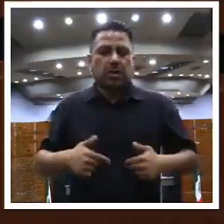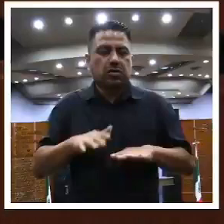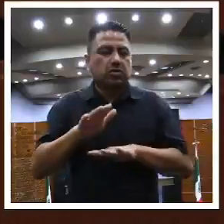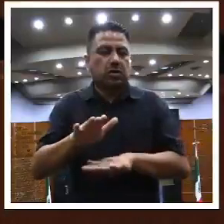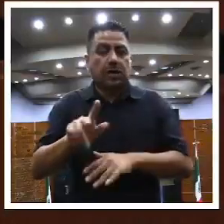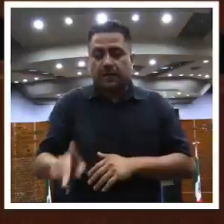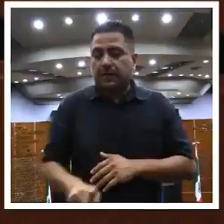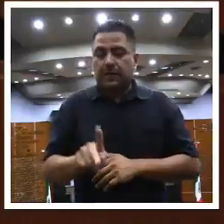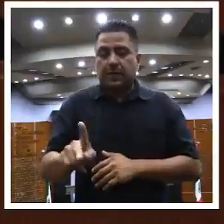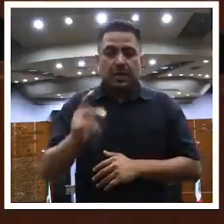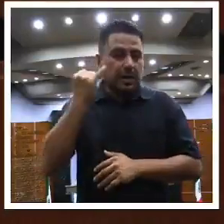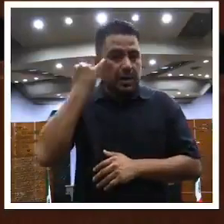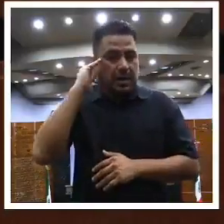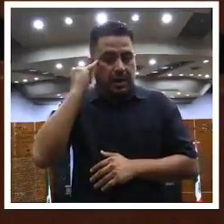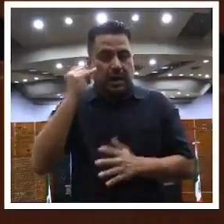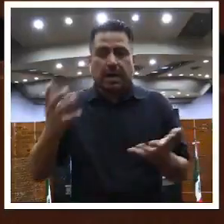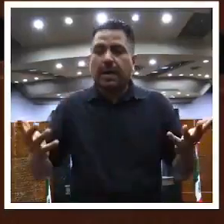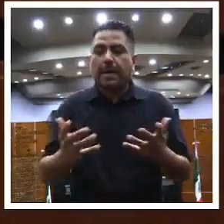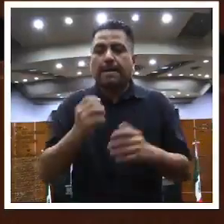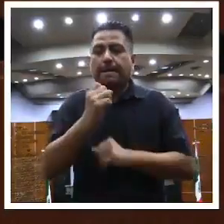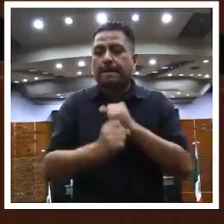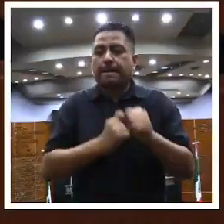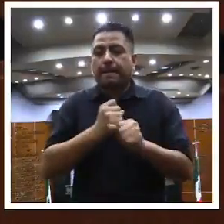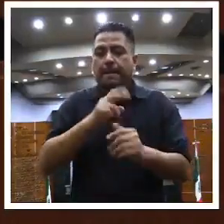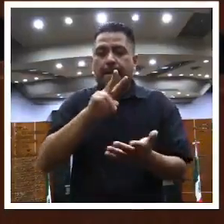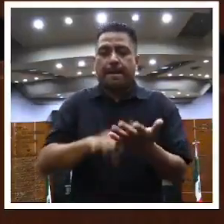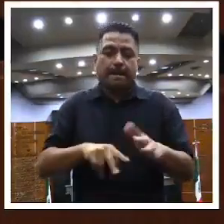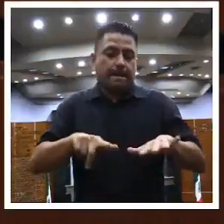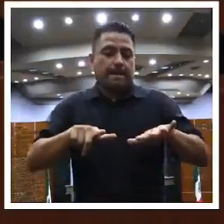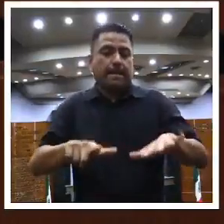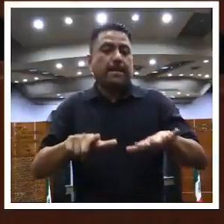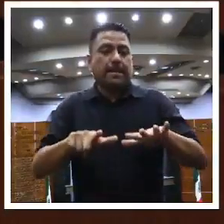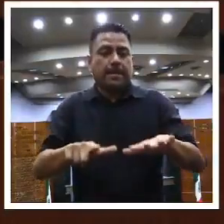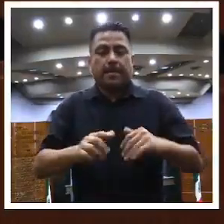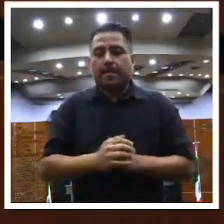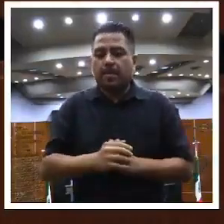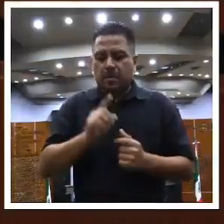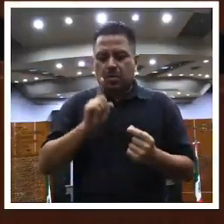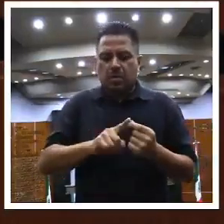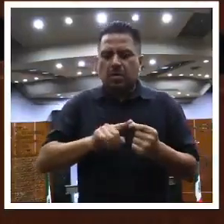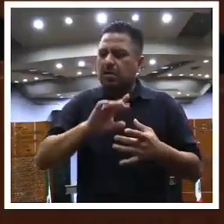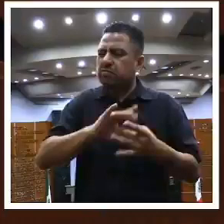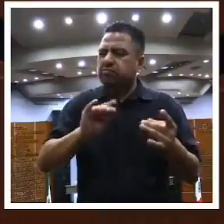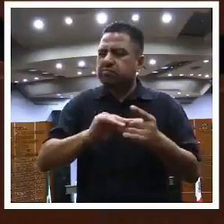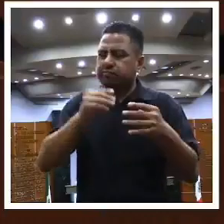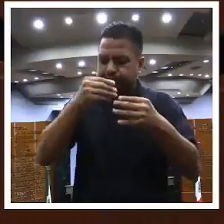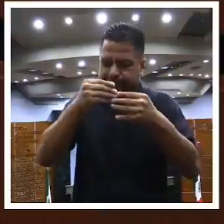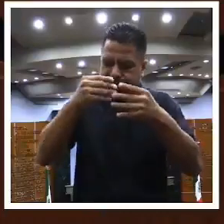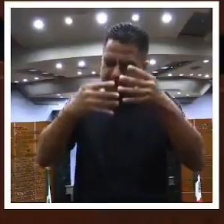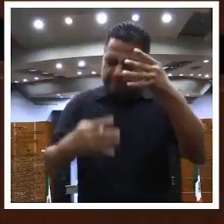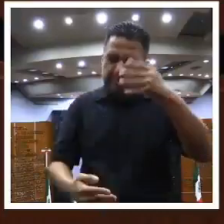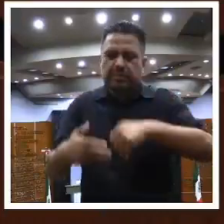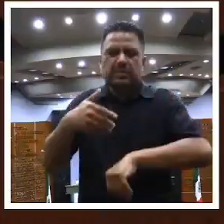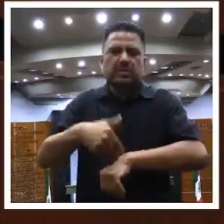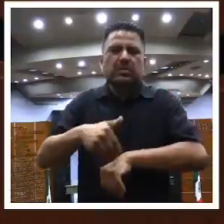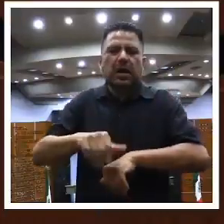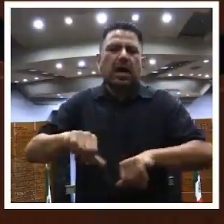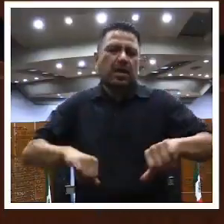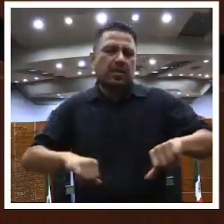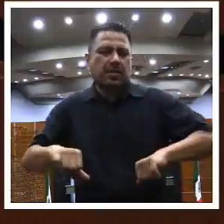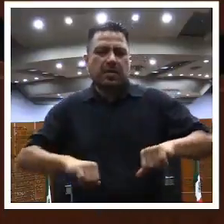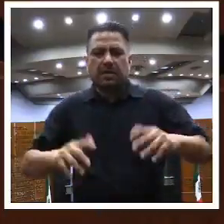pueblos indígenas, realizado en el año 2017, en donde enumera diversas cuestiones obtenidas durante las